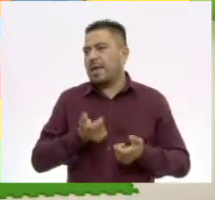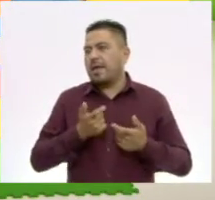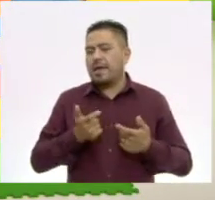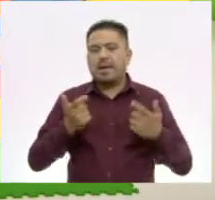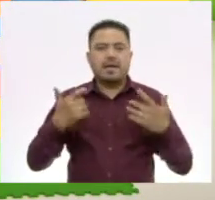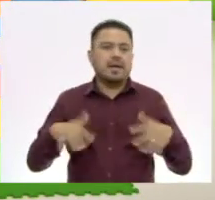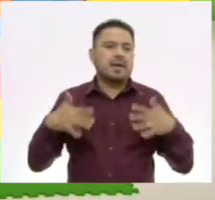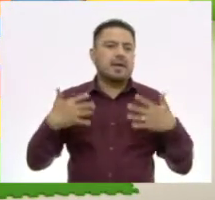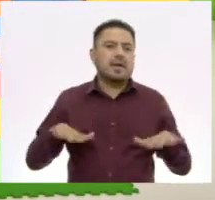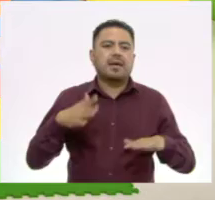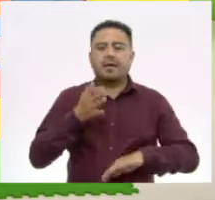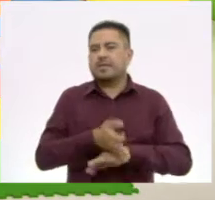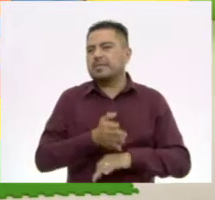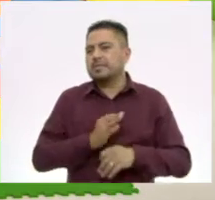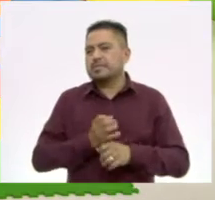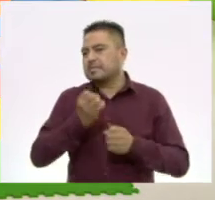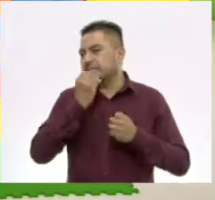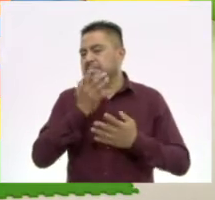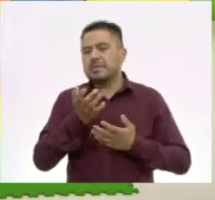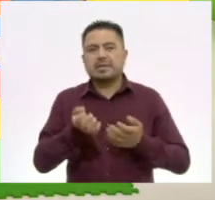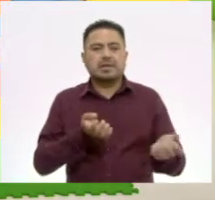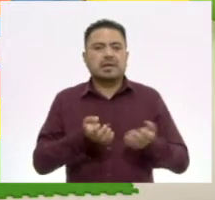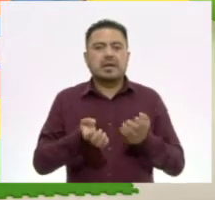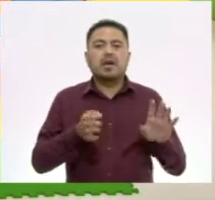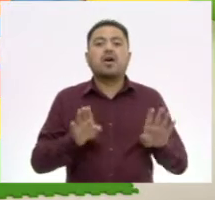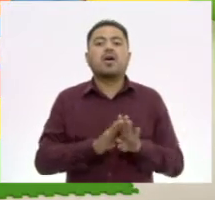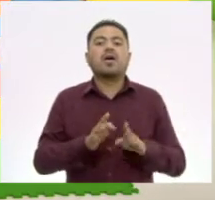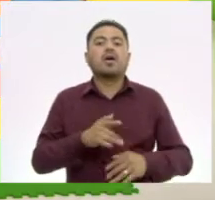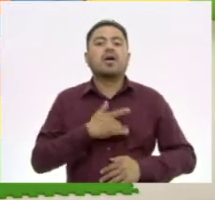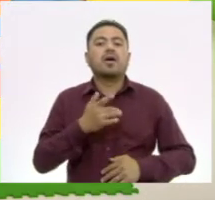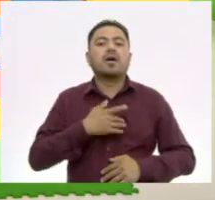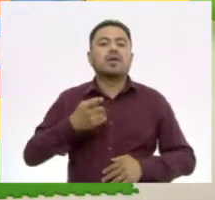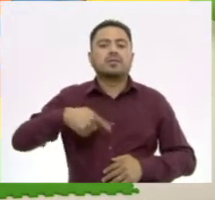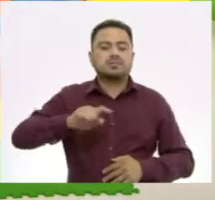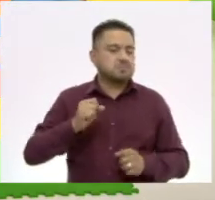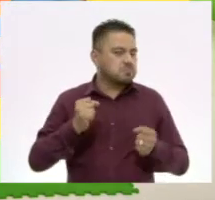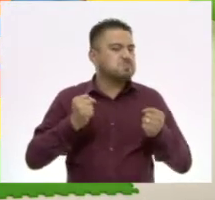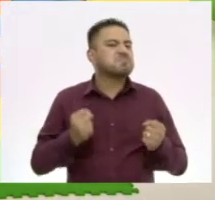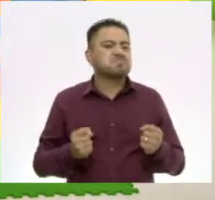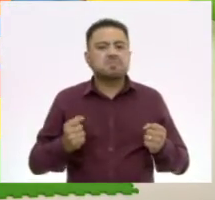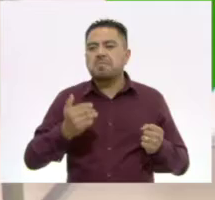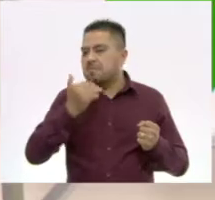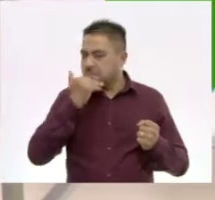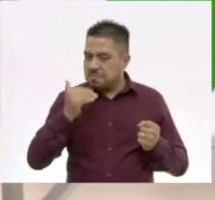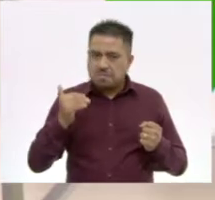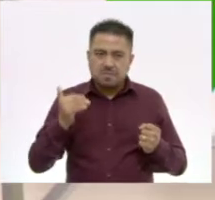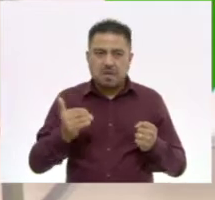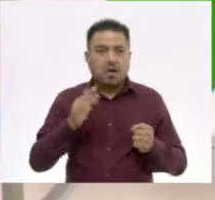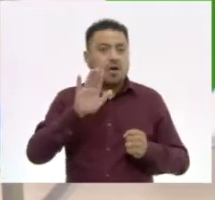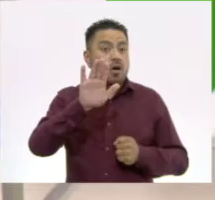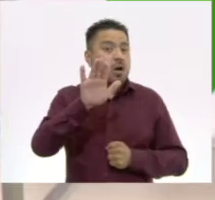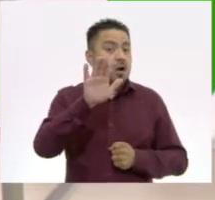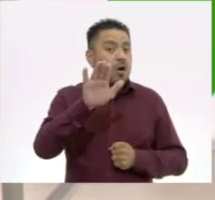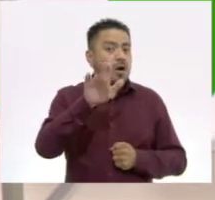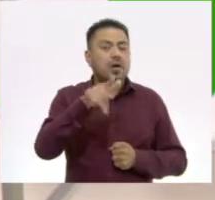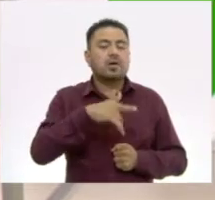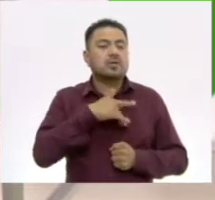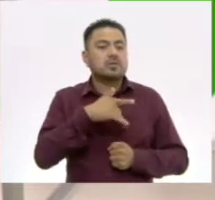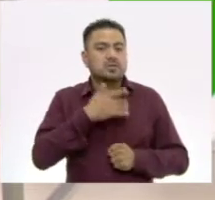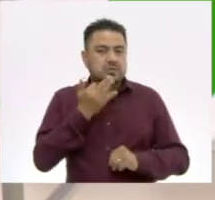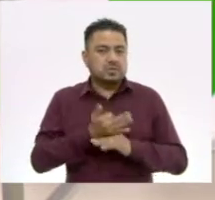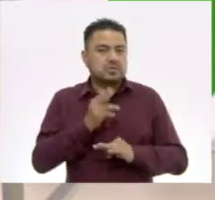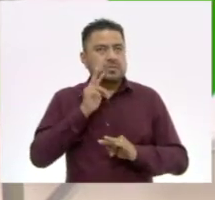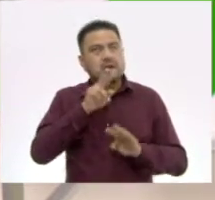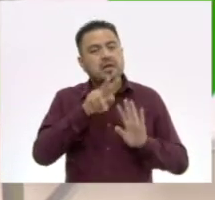qué divertido ejercicio cómo les fue seguramente que muy bien oigan qué les parece si